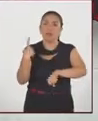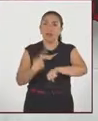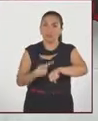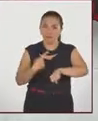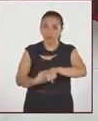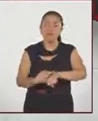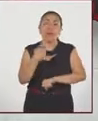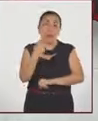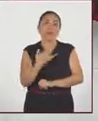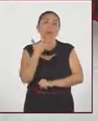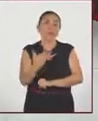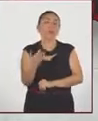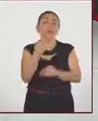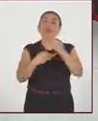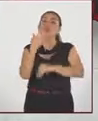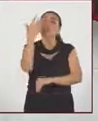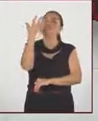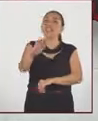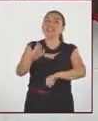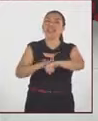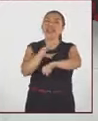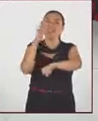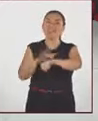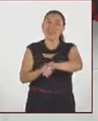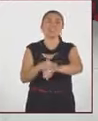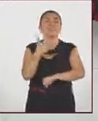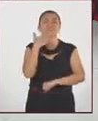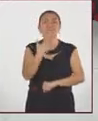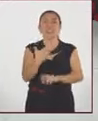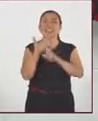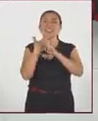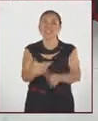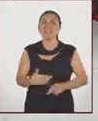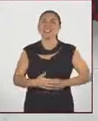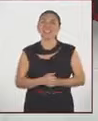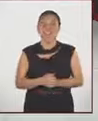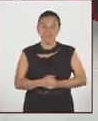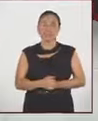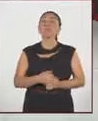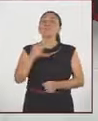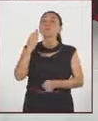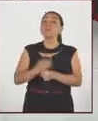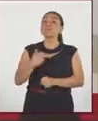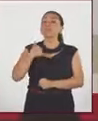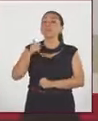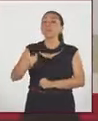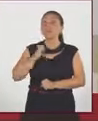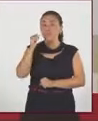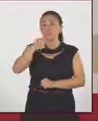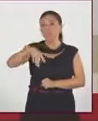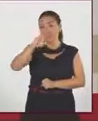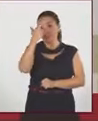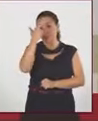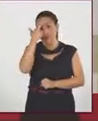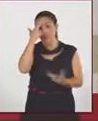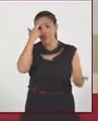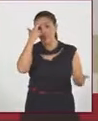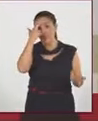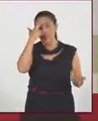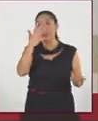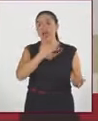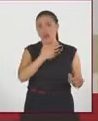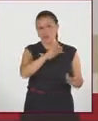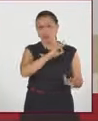bien, 10 a los maestros, ¿no? Bien respondido. Bueno, sí. aprovecho para recordarles que